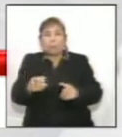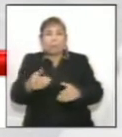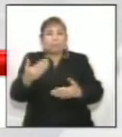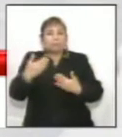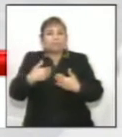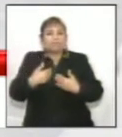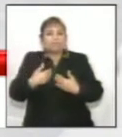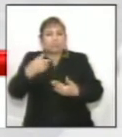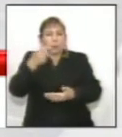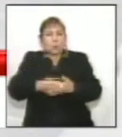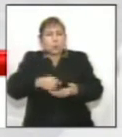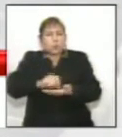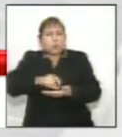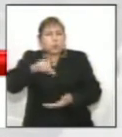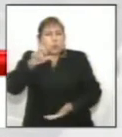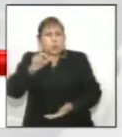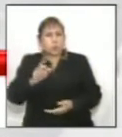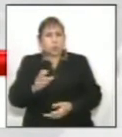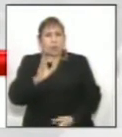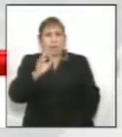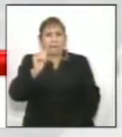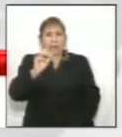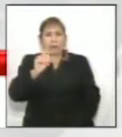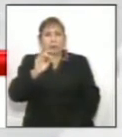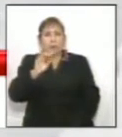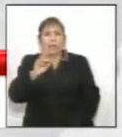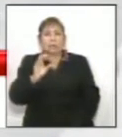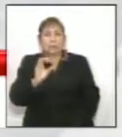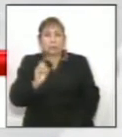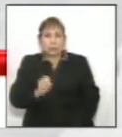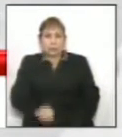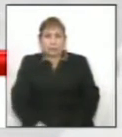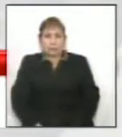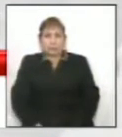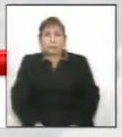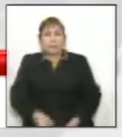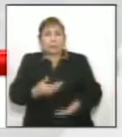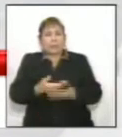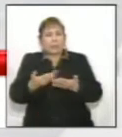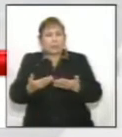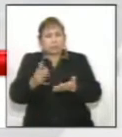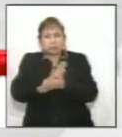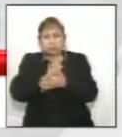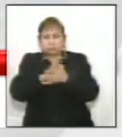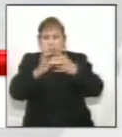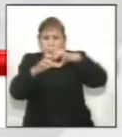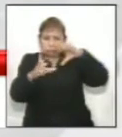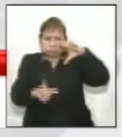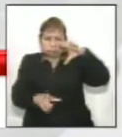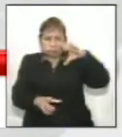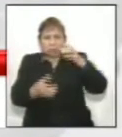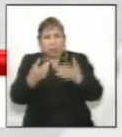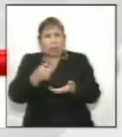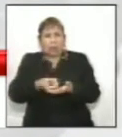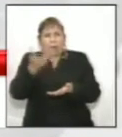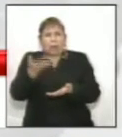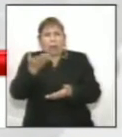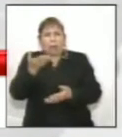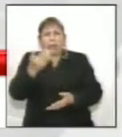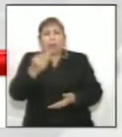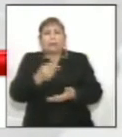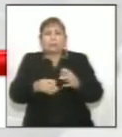los sobrecostos en la facturación de los servicios? Estando de cerca los últimos días,